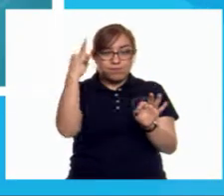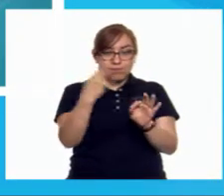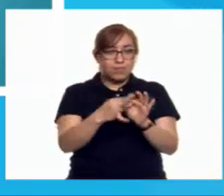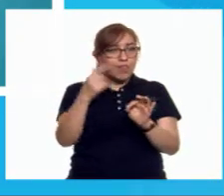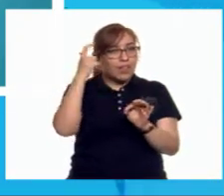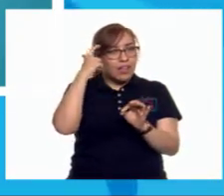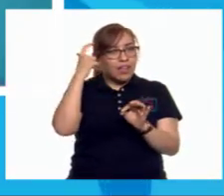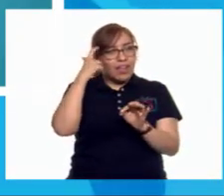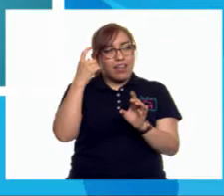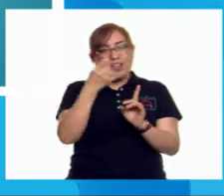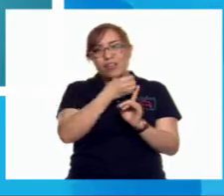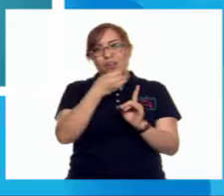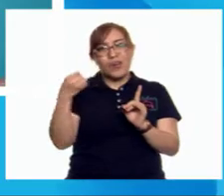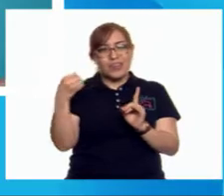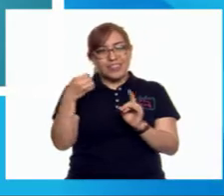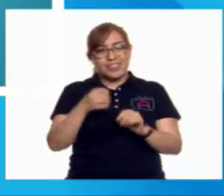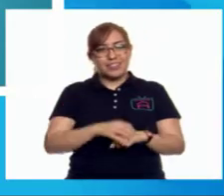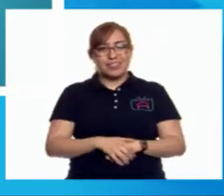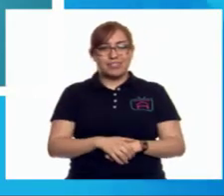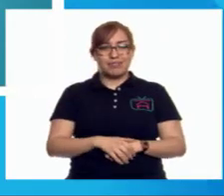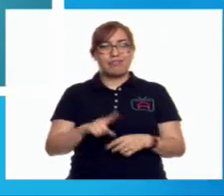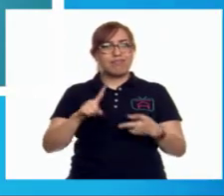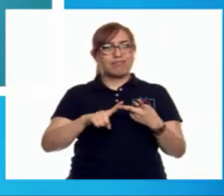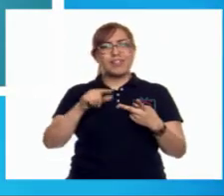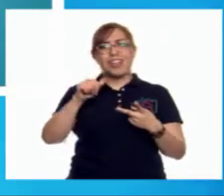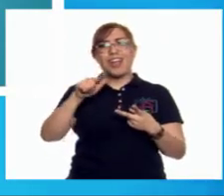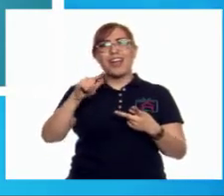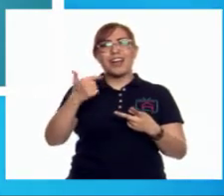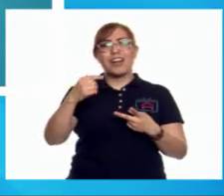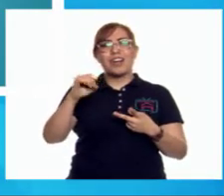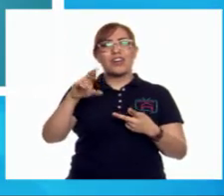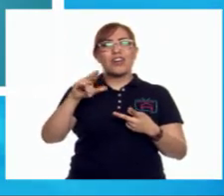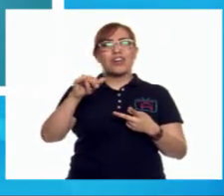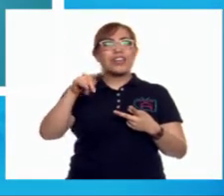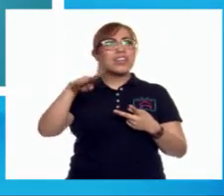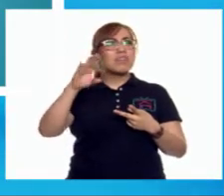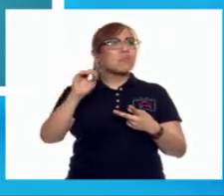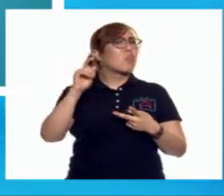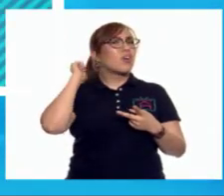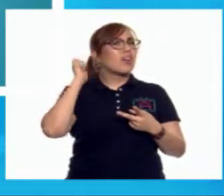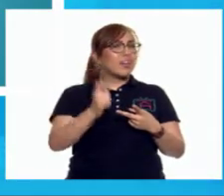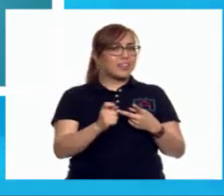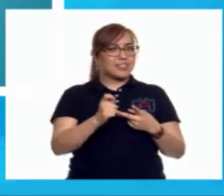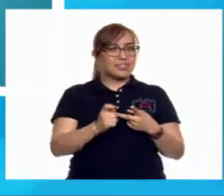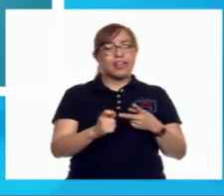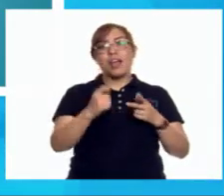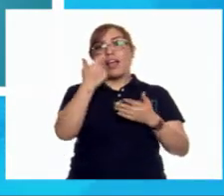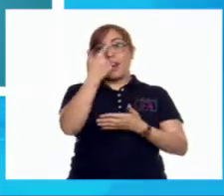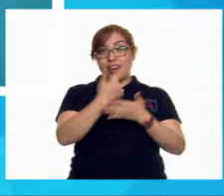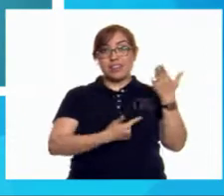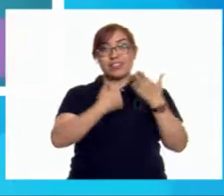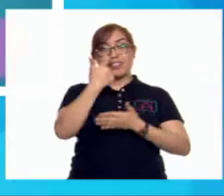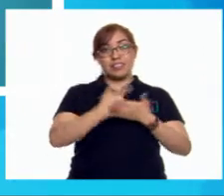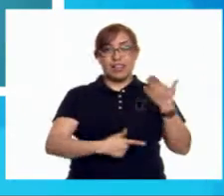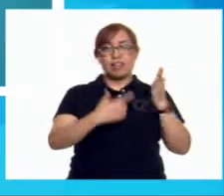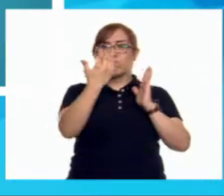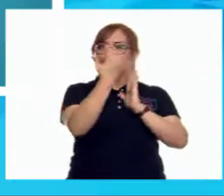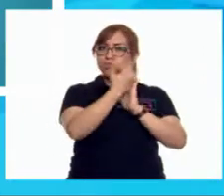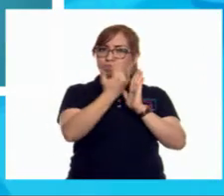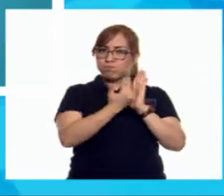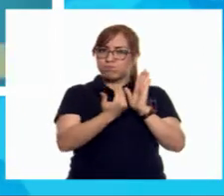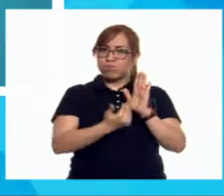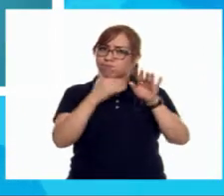orden lógico. ¿Y qué es un algoritmo? ¡Muy bien! Una lista de pasos a seguir